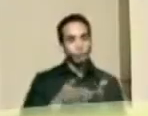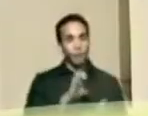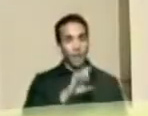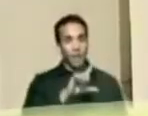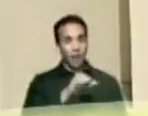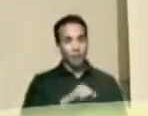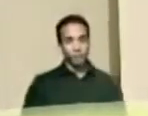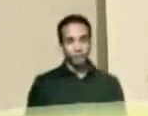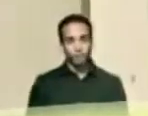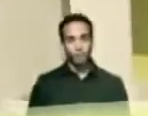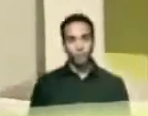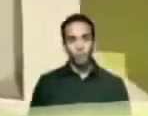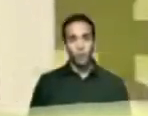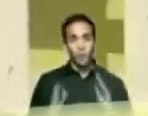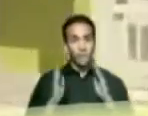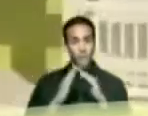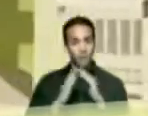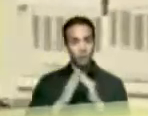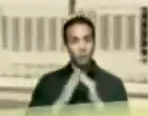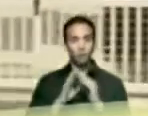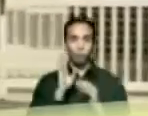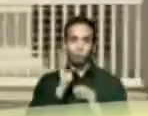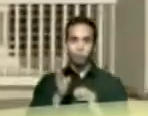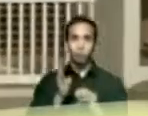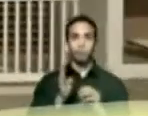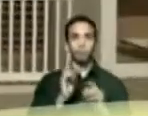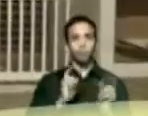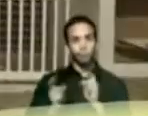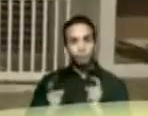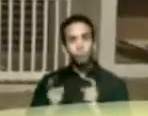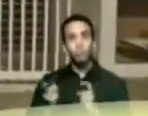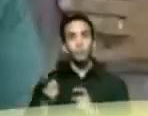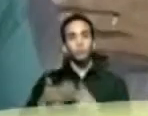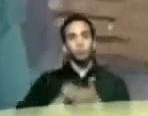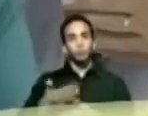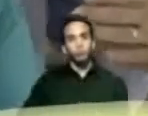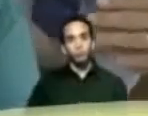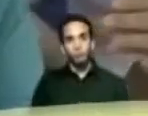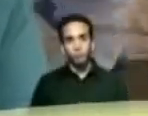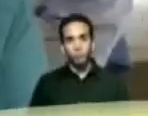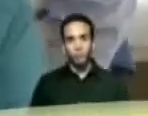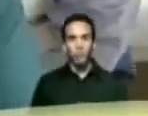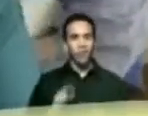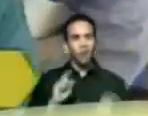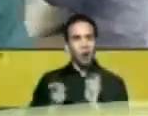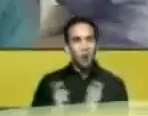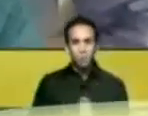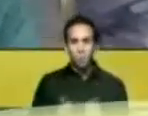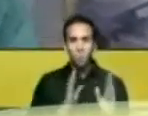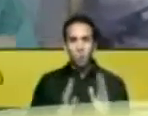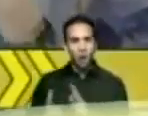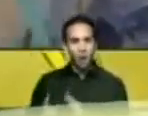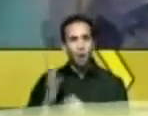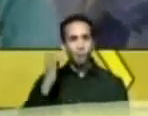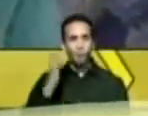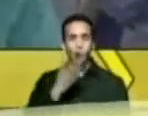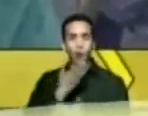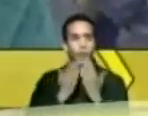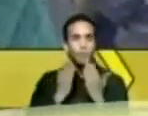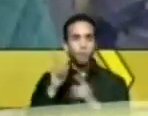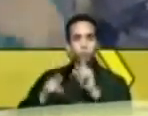trabaja en la adquisición de esos terrenos. Y como hubo que hacer tanto rediseño, porque no se le consultaba a las personas si